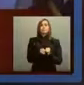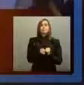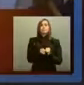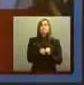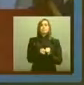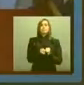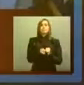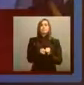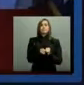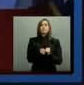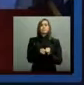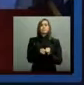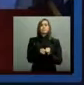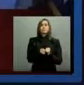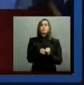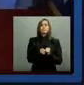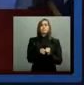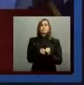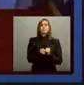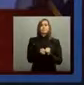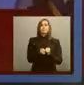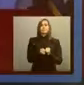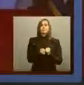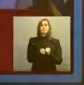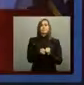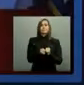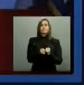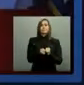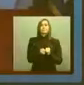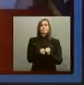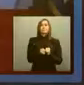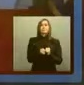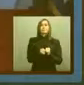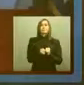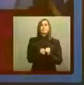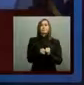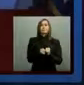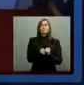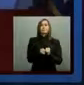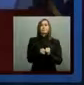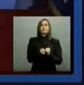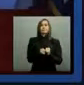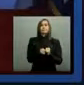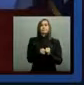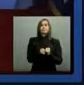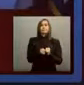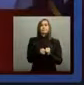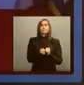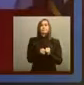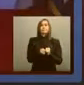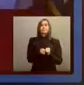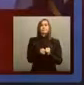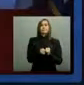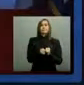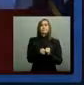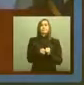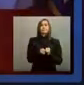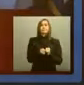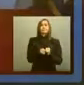carga que no se sabe en qué por ciento va no se sabe